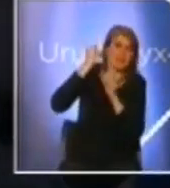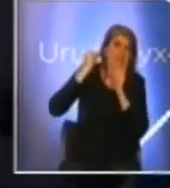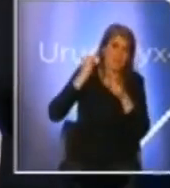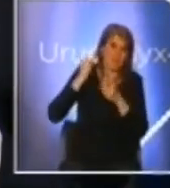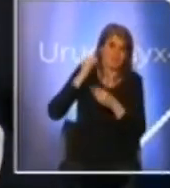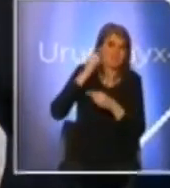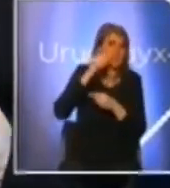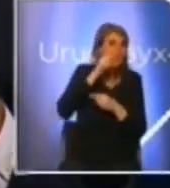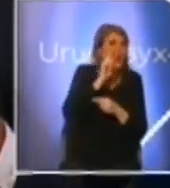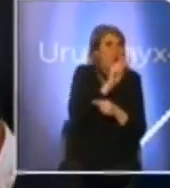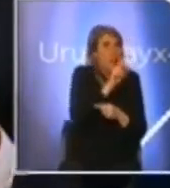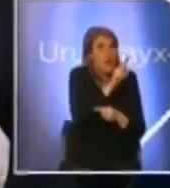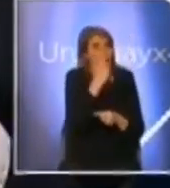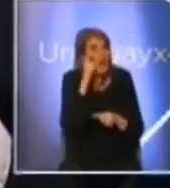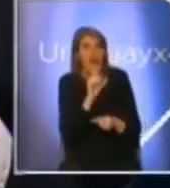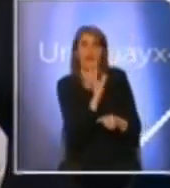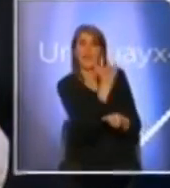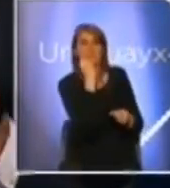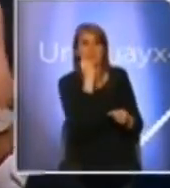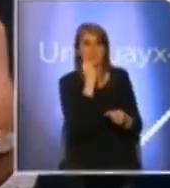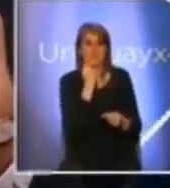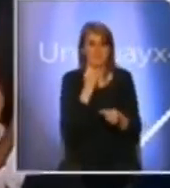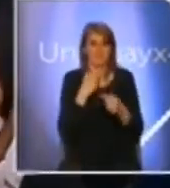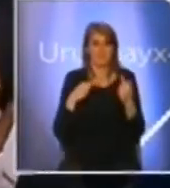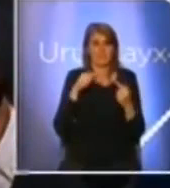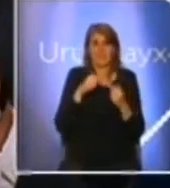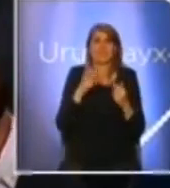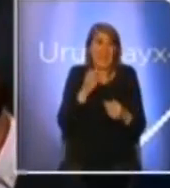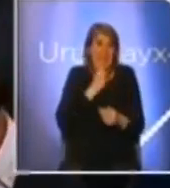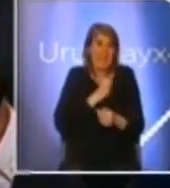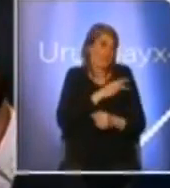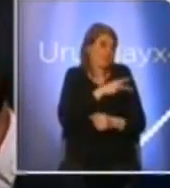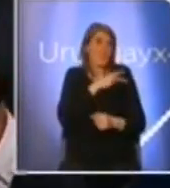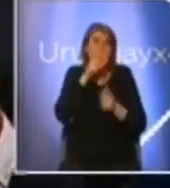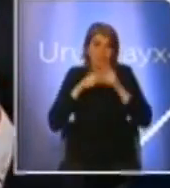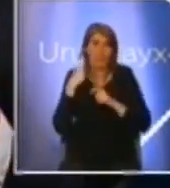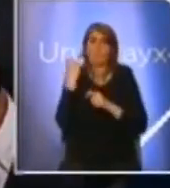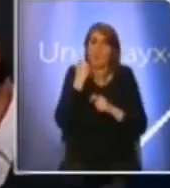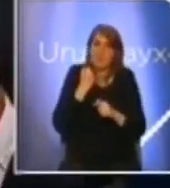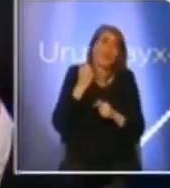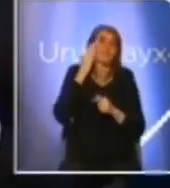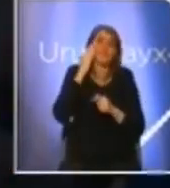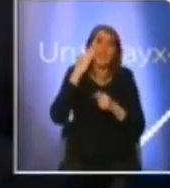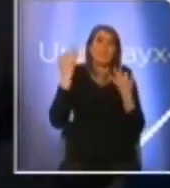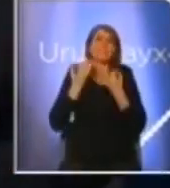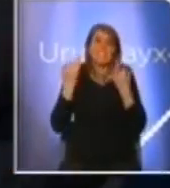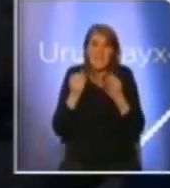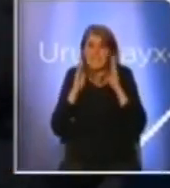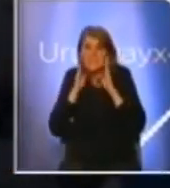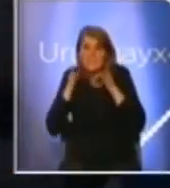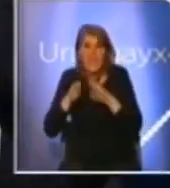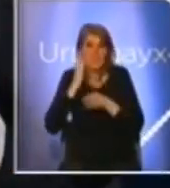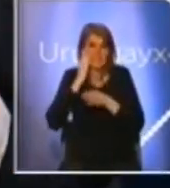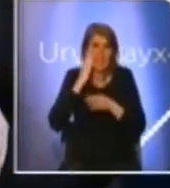rápidamente podrían ayudarnos a atraer gerentes, a atraer especialistas en los mercados, a atraer también contactos